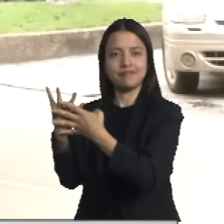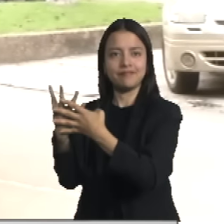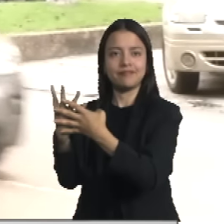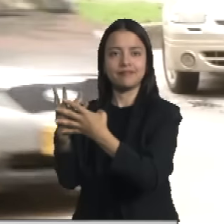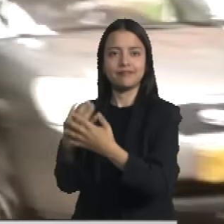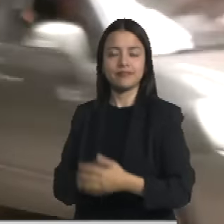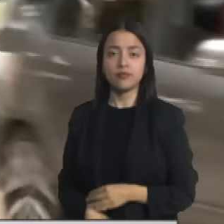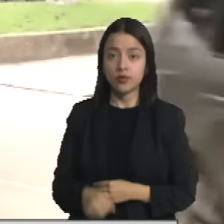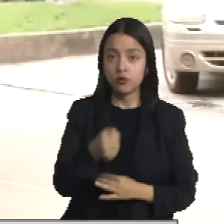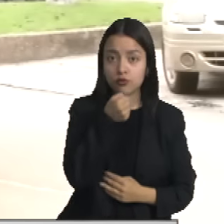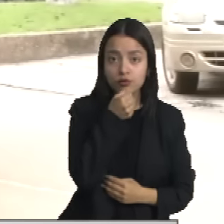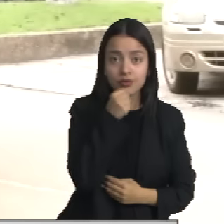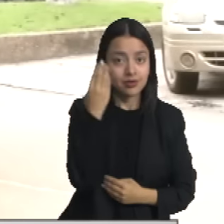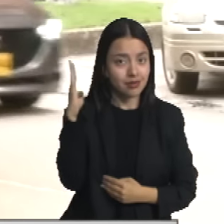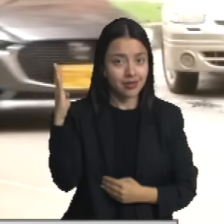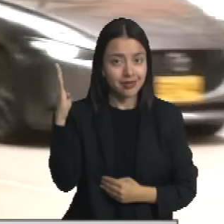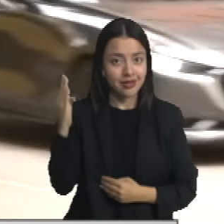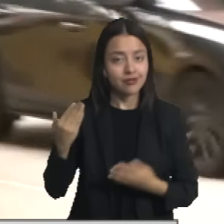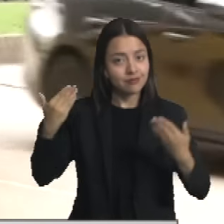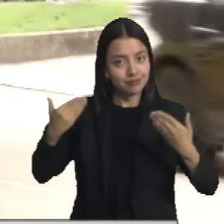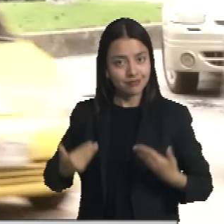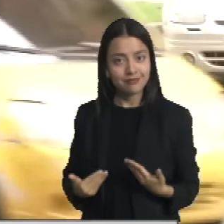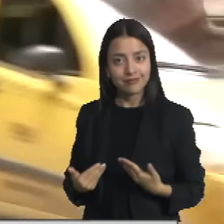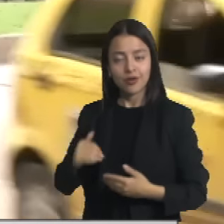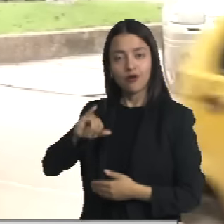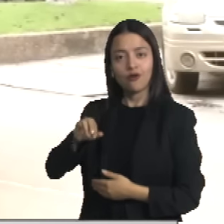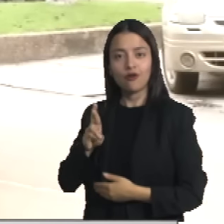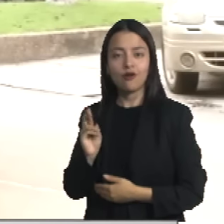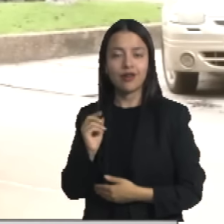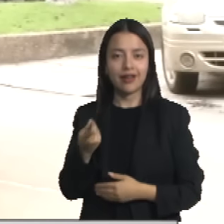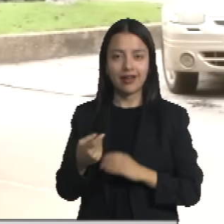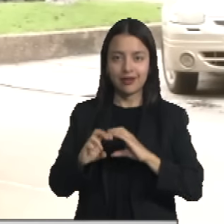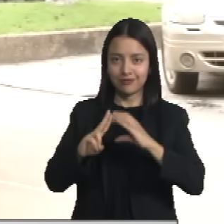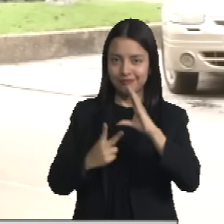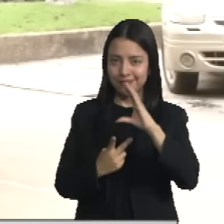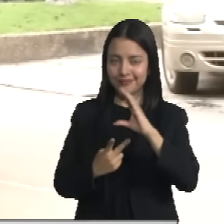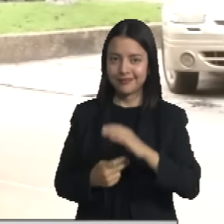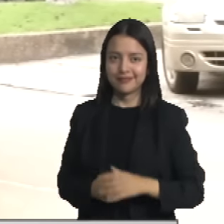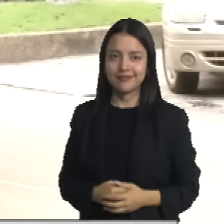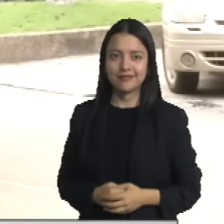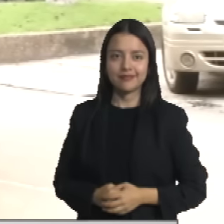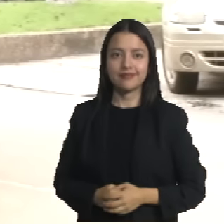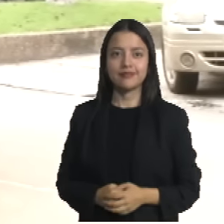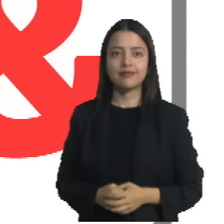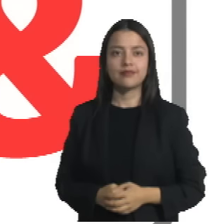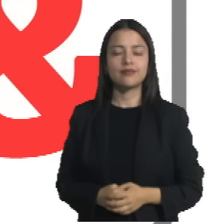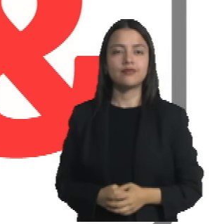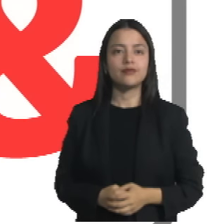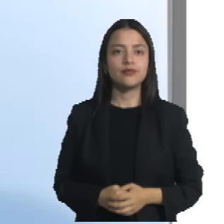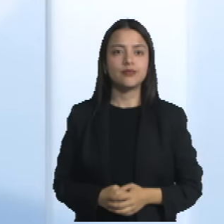aseguramiento. Noticias desde Barranquilla con Jorge Castro, Noticentro 1 CMI.